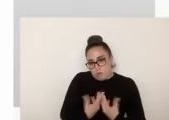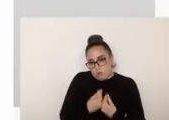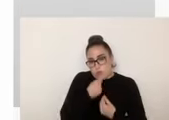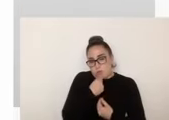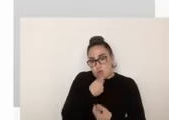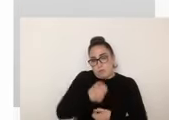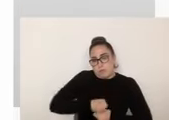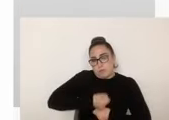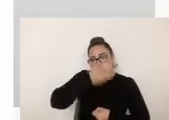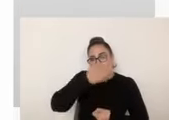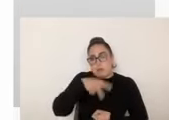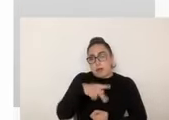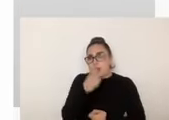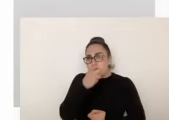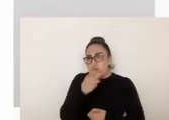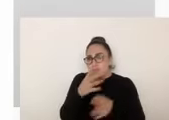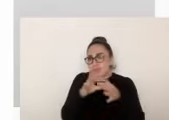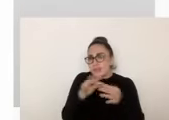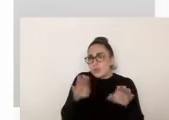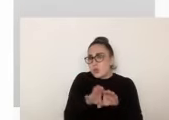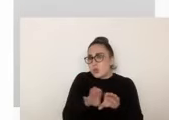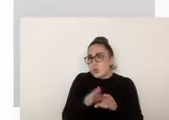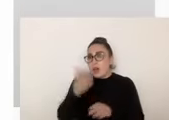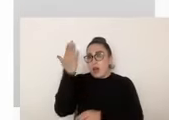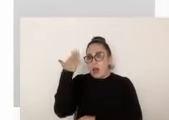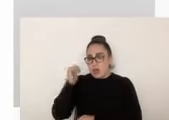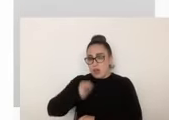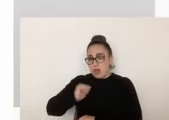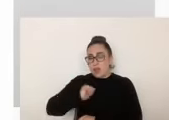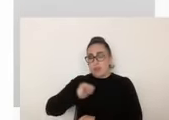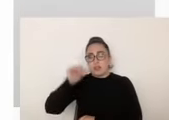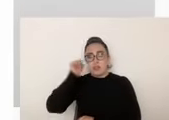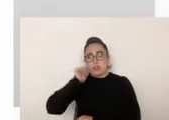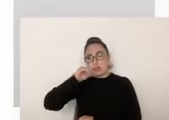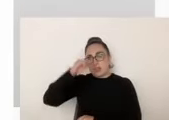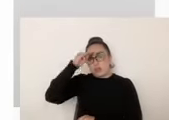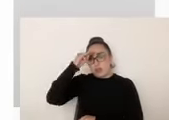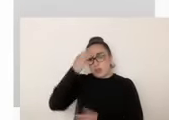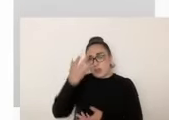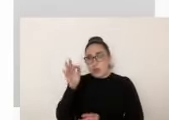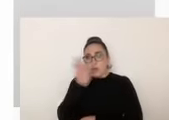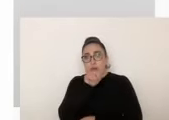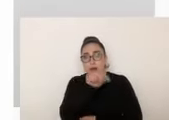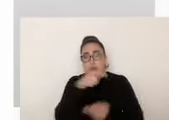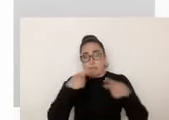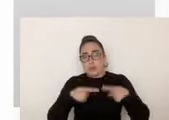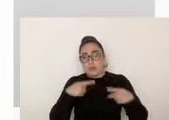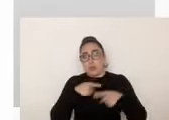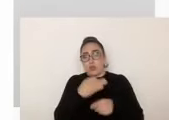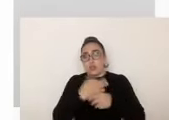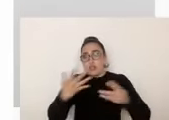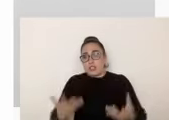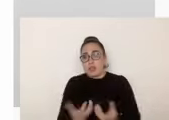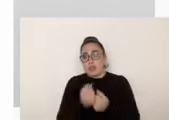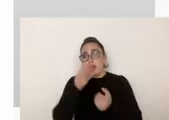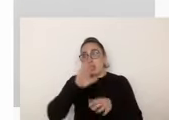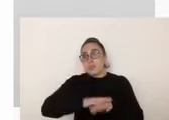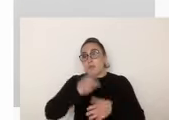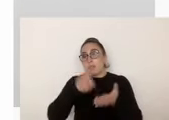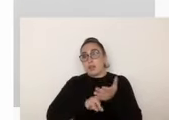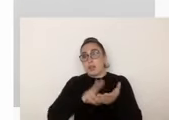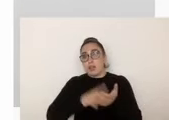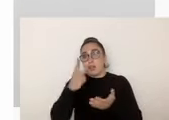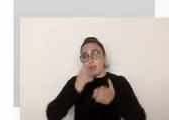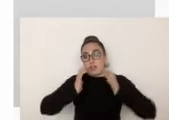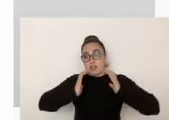¿Cómo solventamos eso? La teoría antigua decía, hombre, Íñigo está salvando el bien mayor, porque cuesta más el traje, por